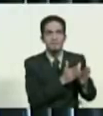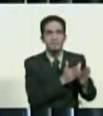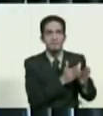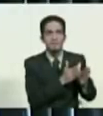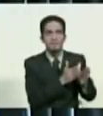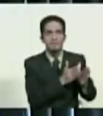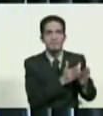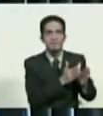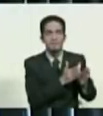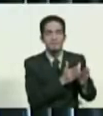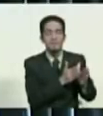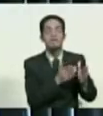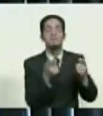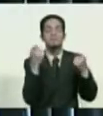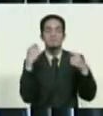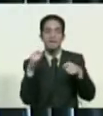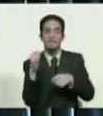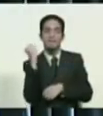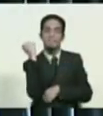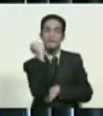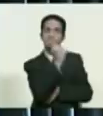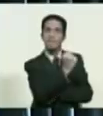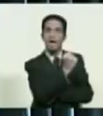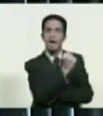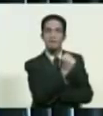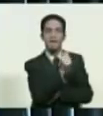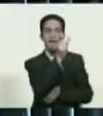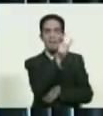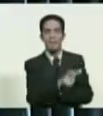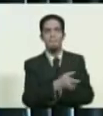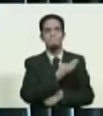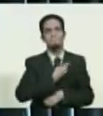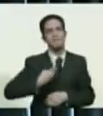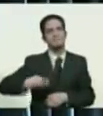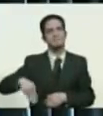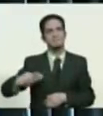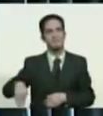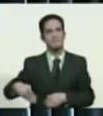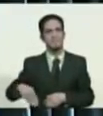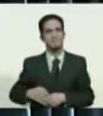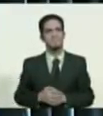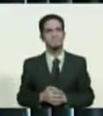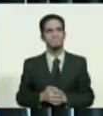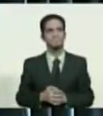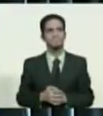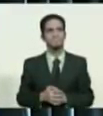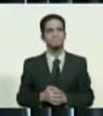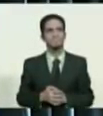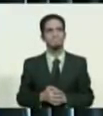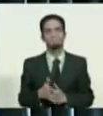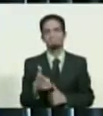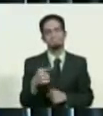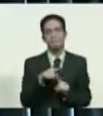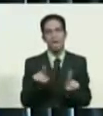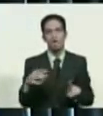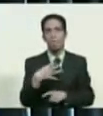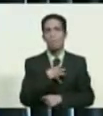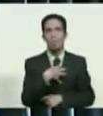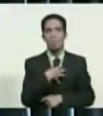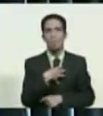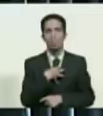el magnicidio, que afortunadamente podemos decir ahora es en grado de frustración porque